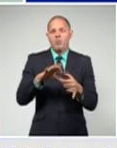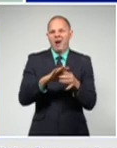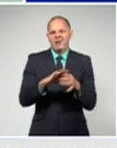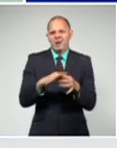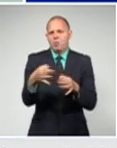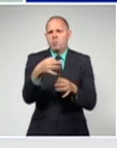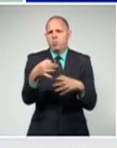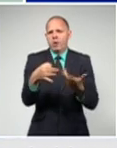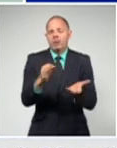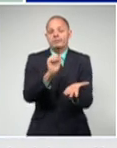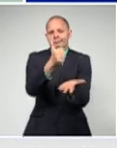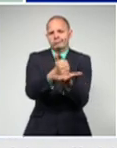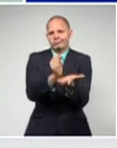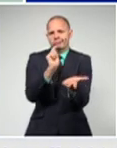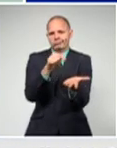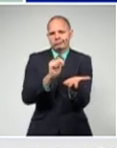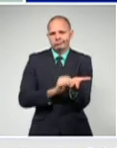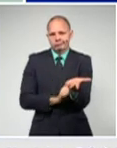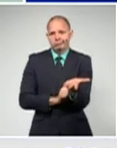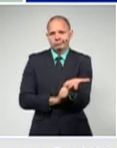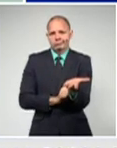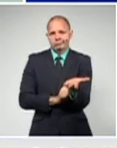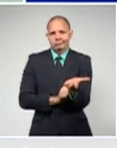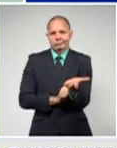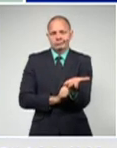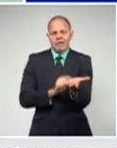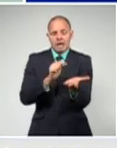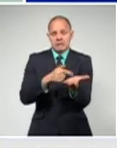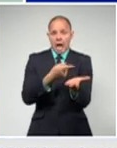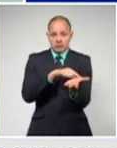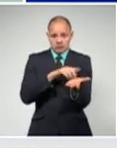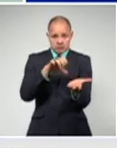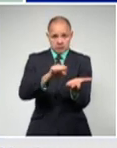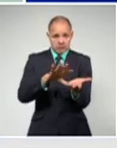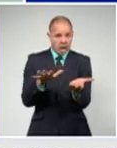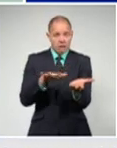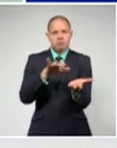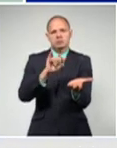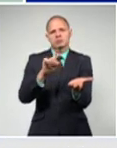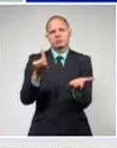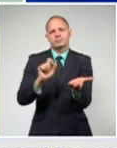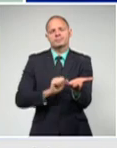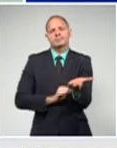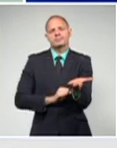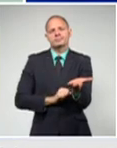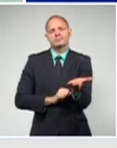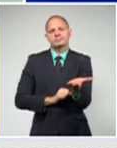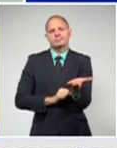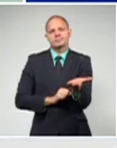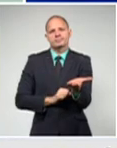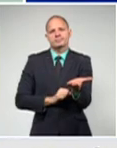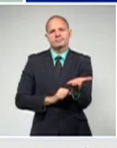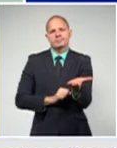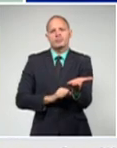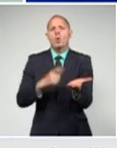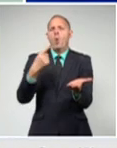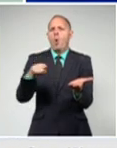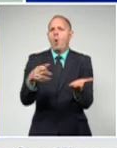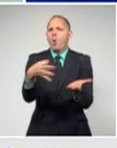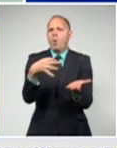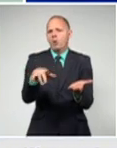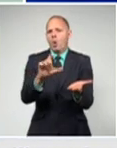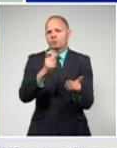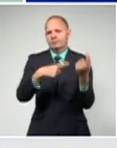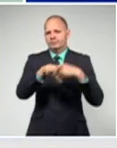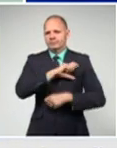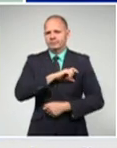Cuba, municipio cabecera, donde ayer se confirmaron 61 casos autóctonos. Le sigue Contramaestre con